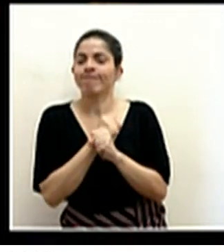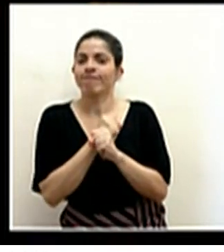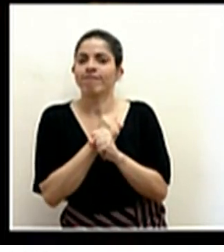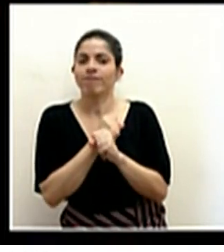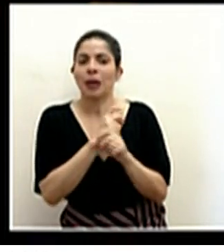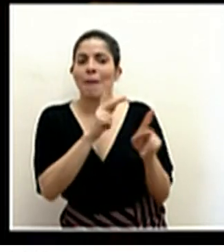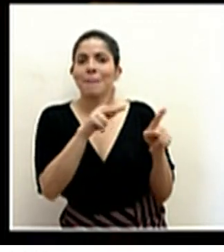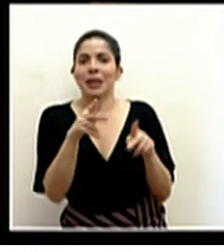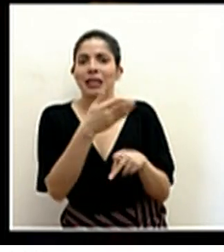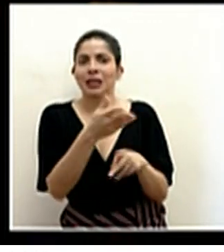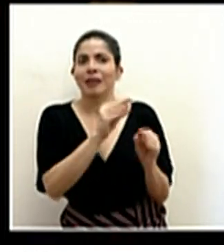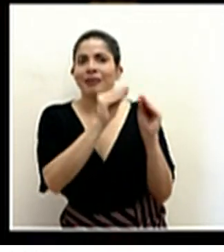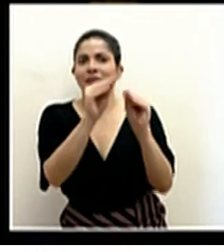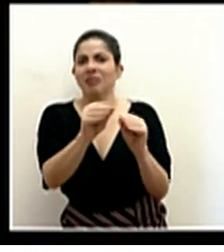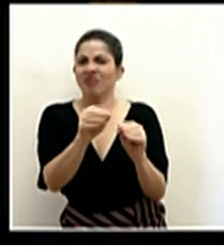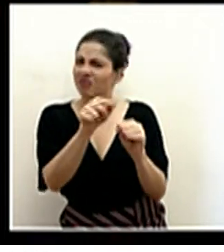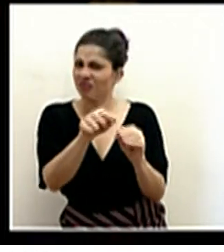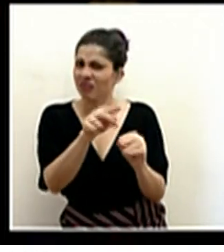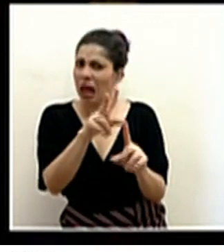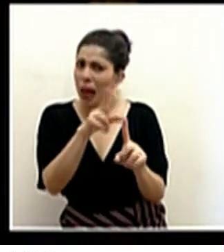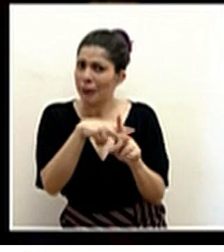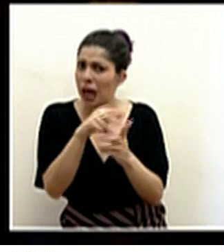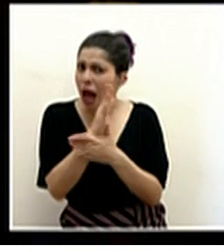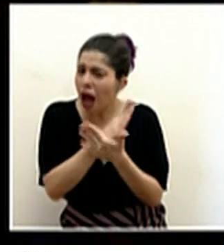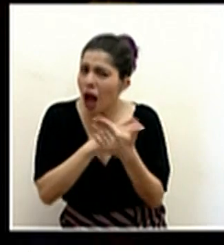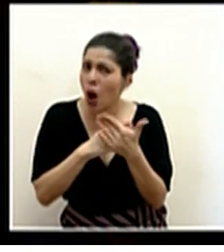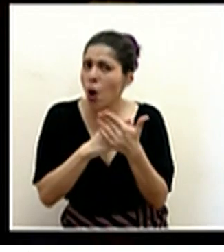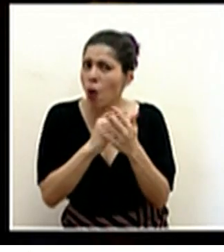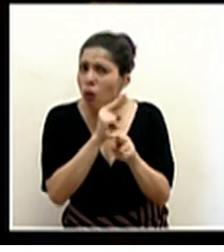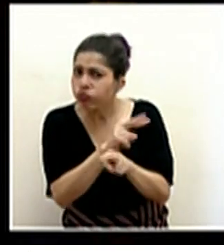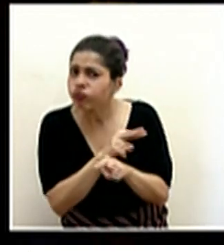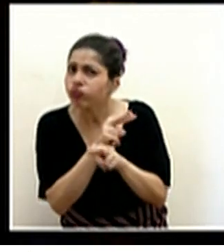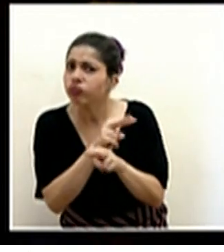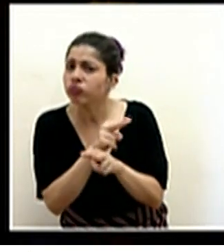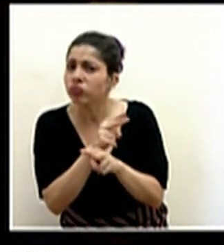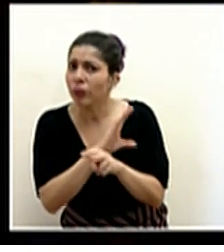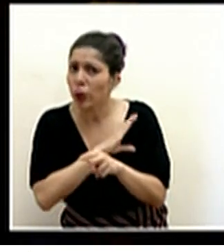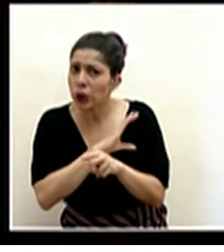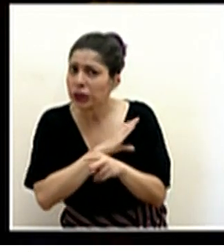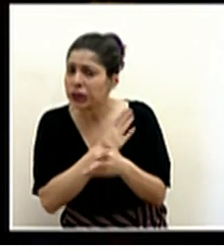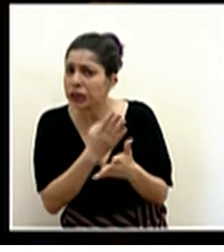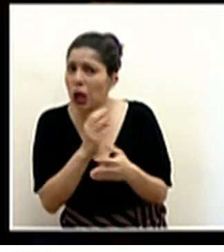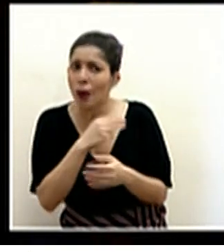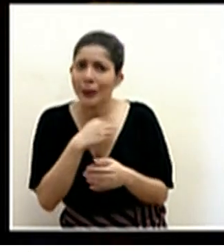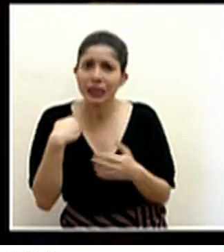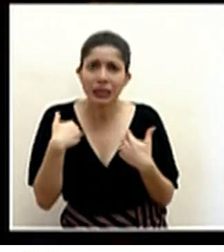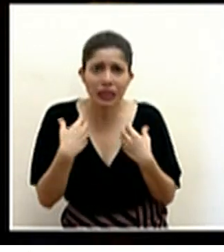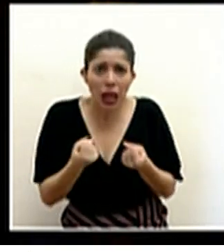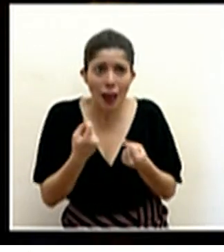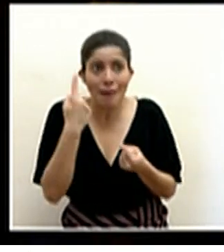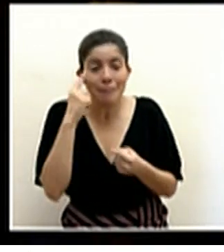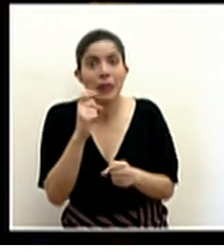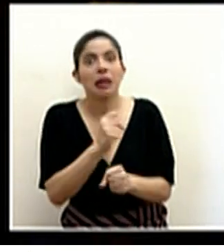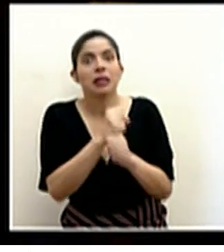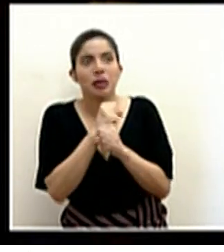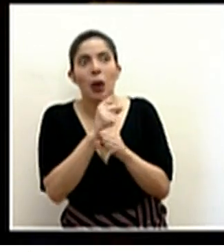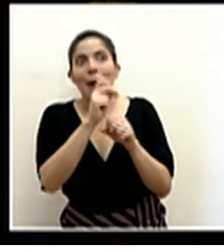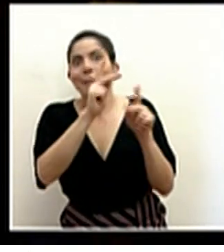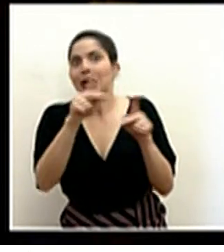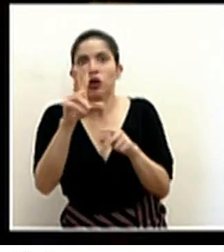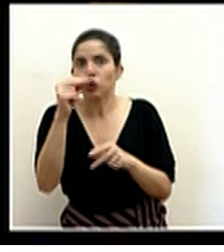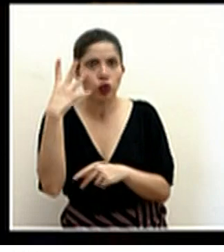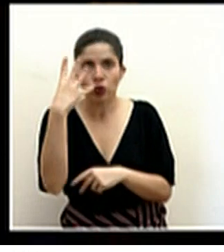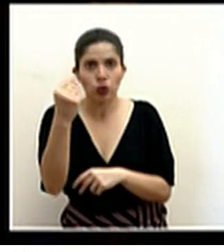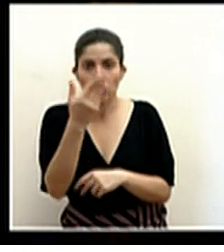tener a las personas allí. ¿Se están aplicando alguna especie de vigilancia por parte de Fuerza Pública o del Ministerio de Salud para garantizar que estas personas